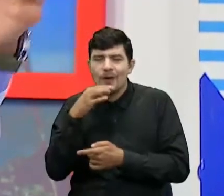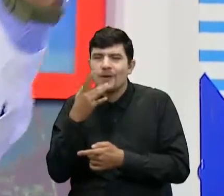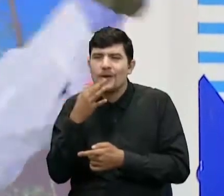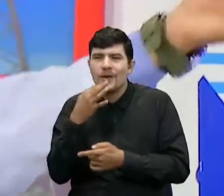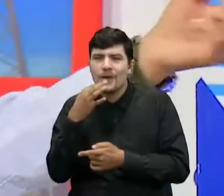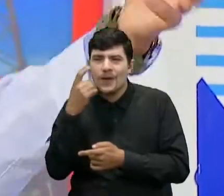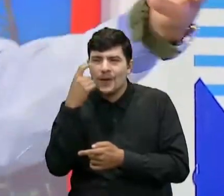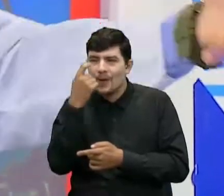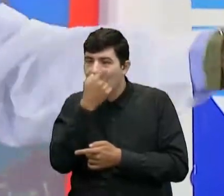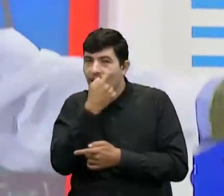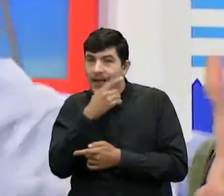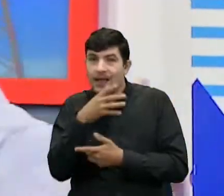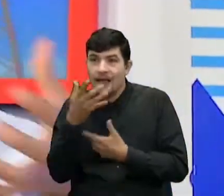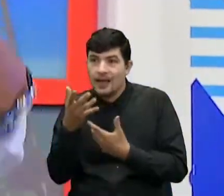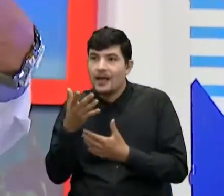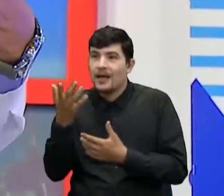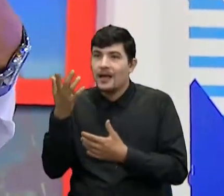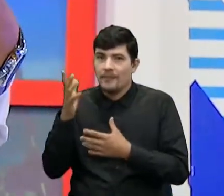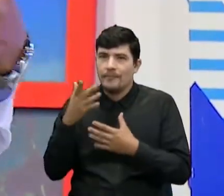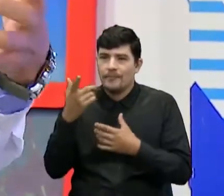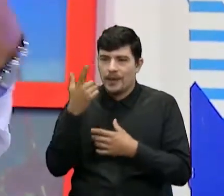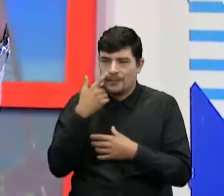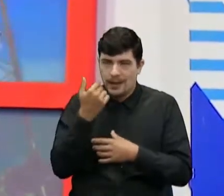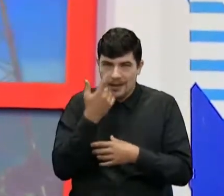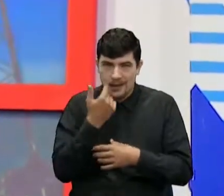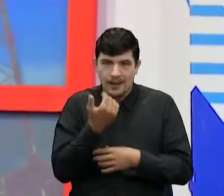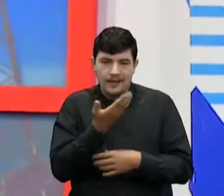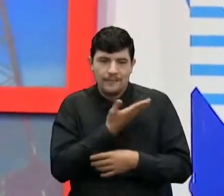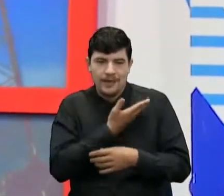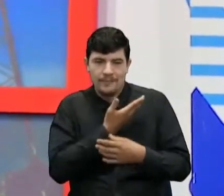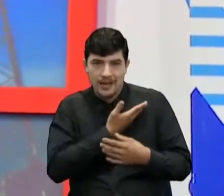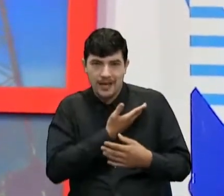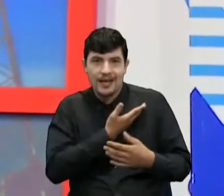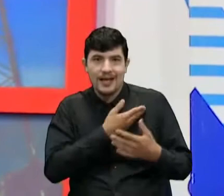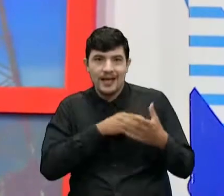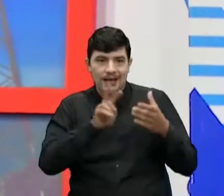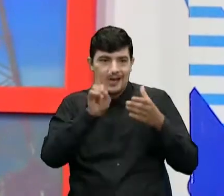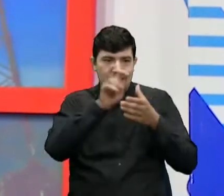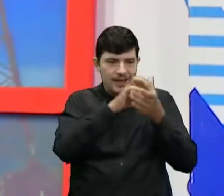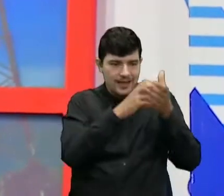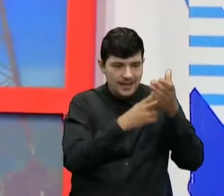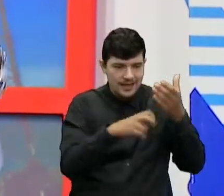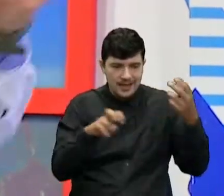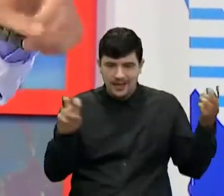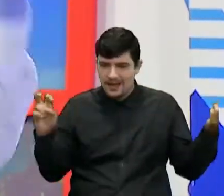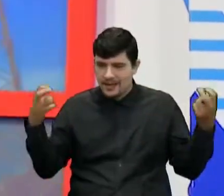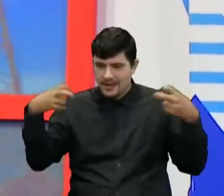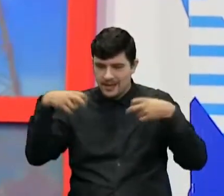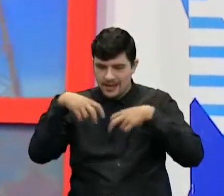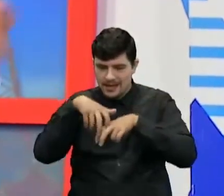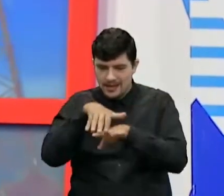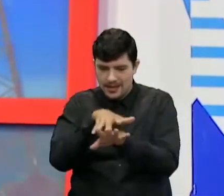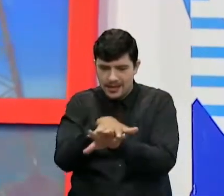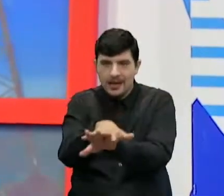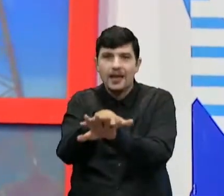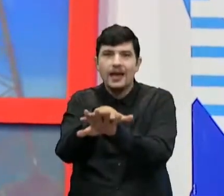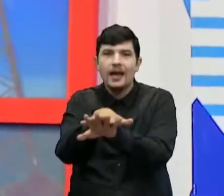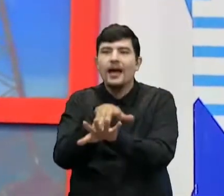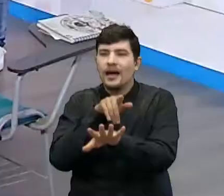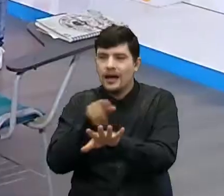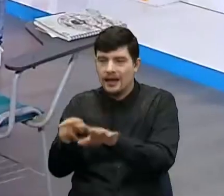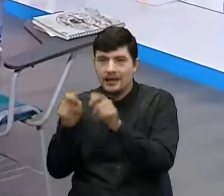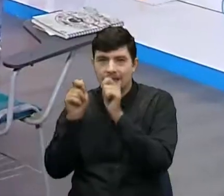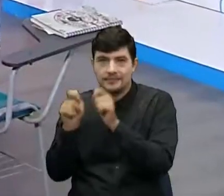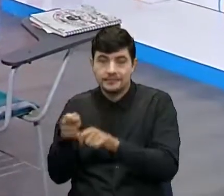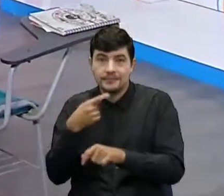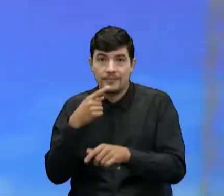quién? De papá y mamá De mamá y la papá Esa unión que se hace Porque el profe La vez pasada O lo recordamos En clases pasadas De que